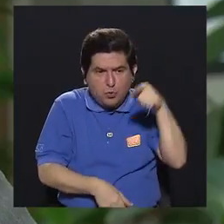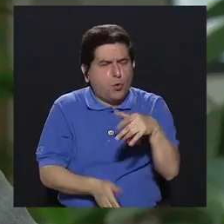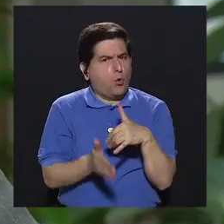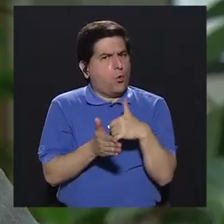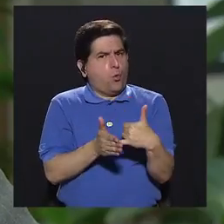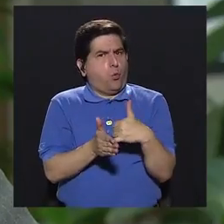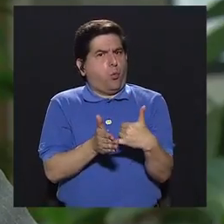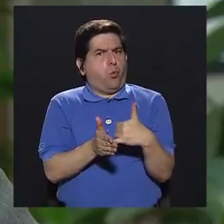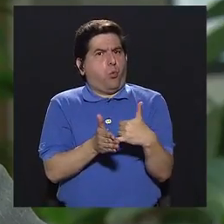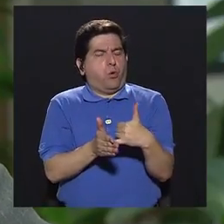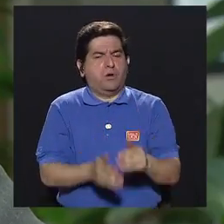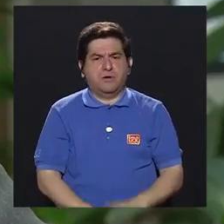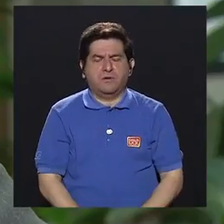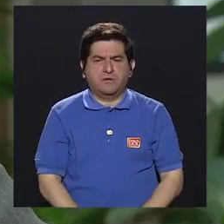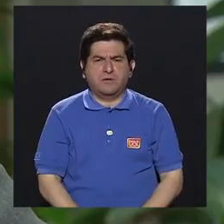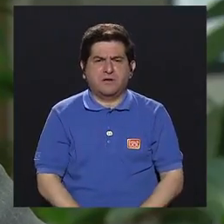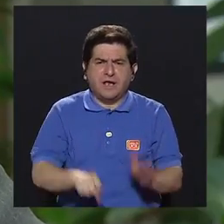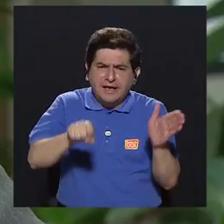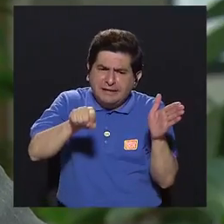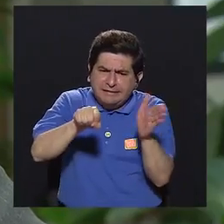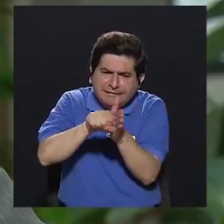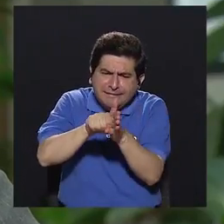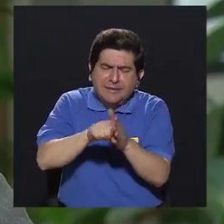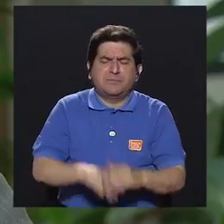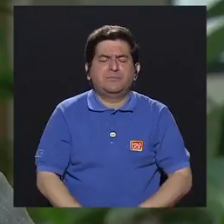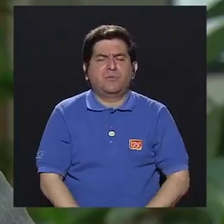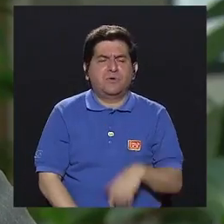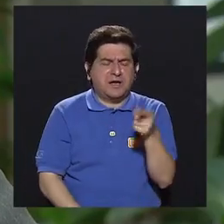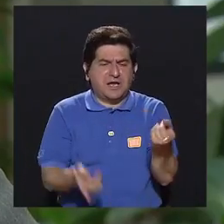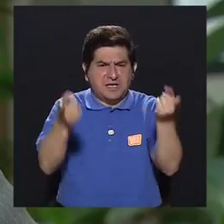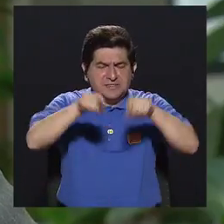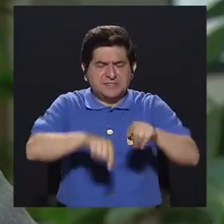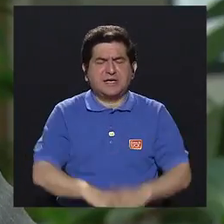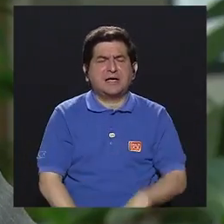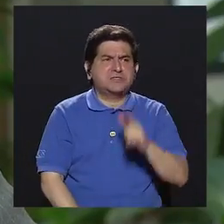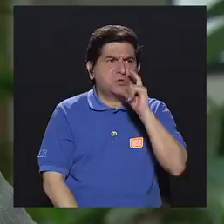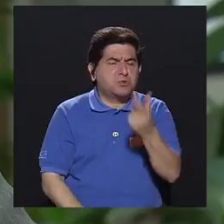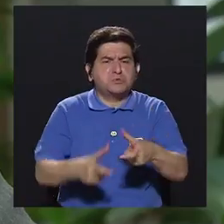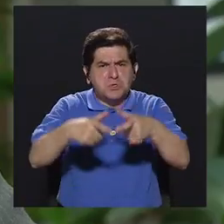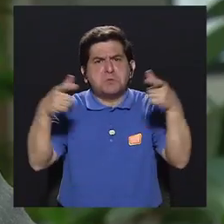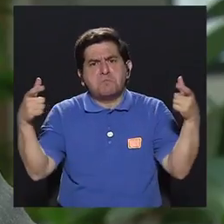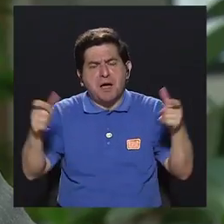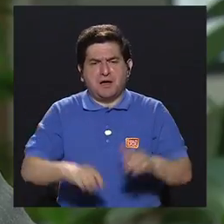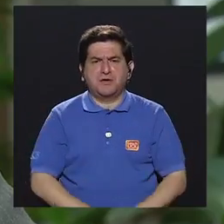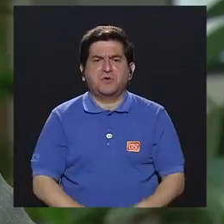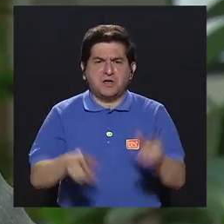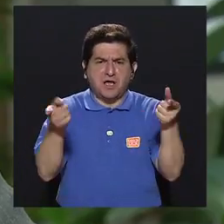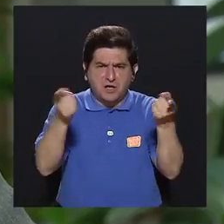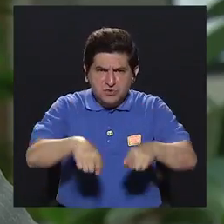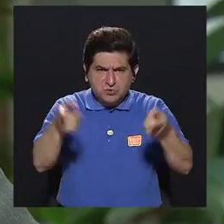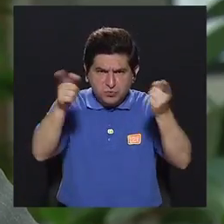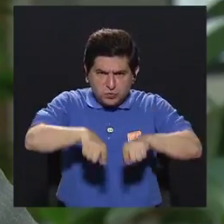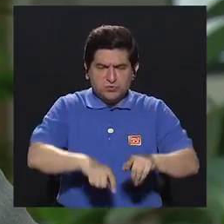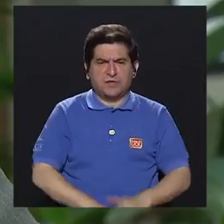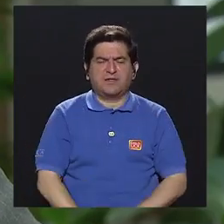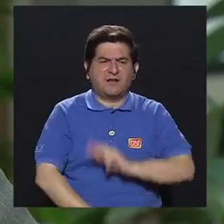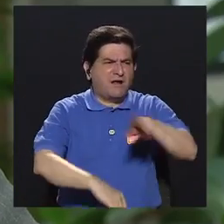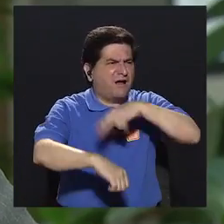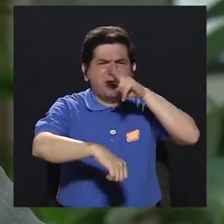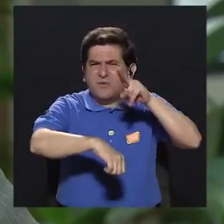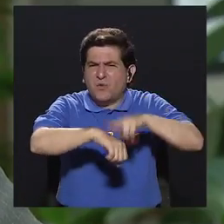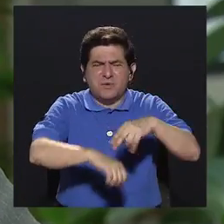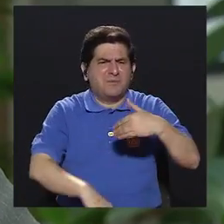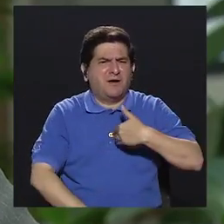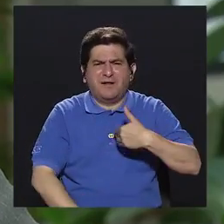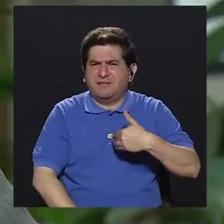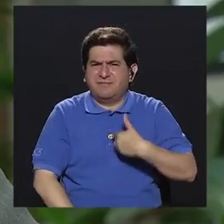más delicados todavía. Los isquémicos, que por suerte son en su mayor cantidad, que se llegan a presentar, entonces por lo general